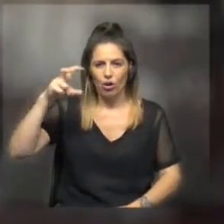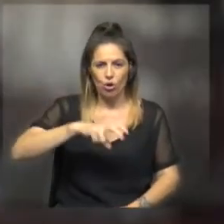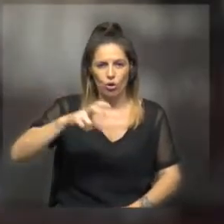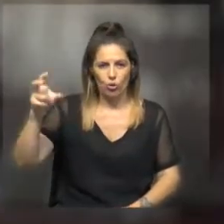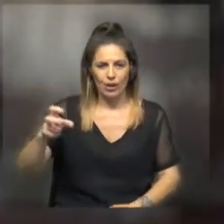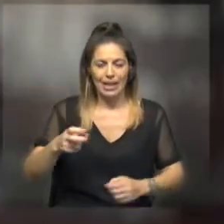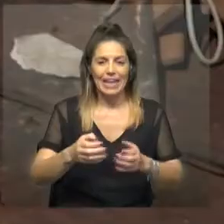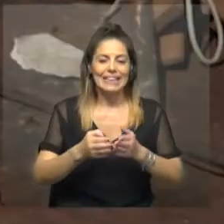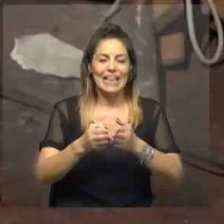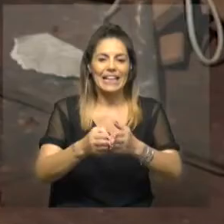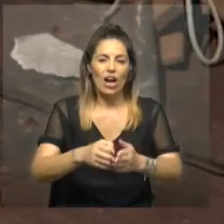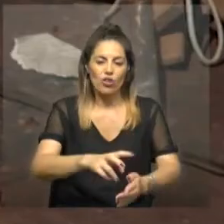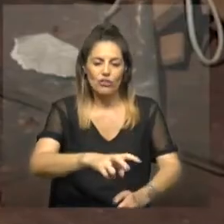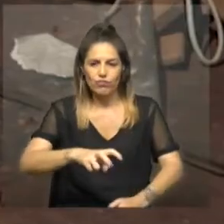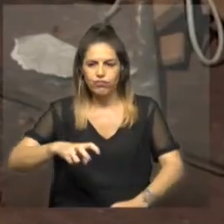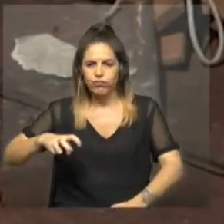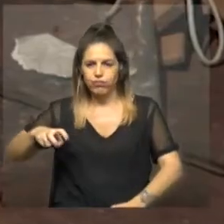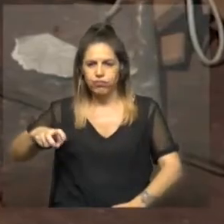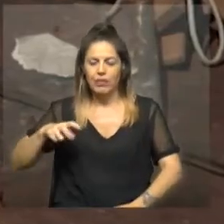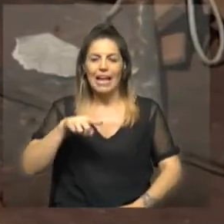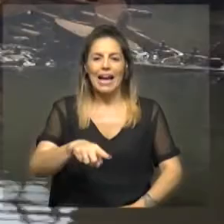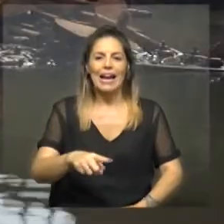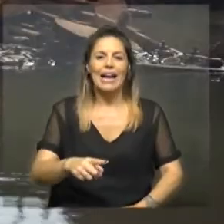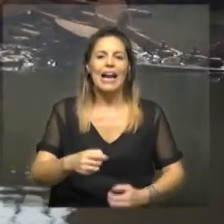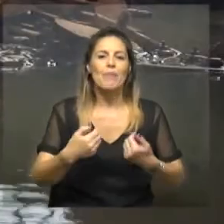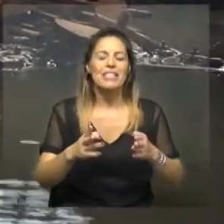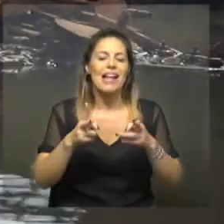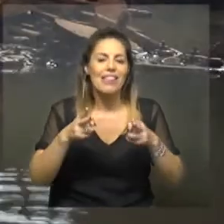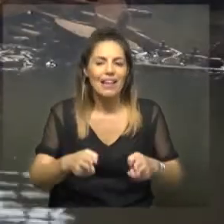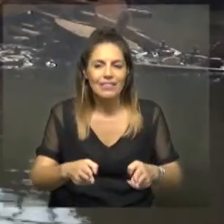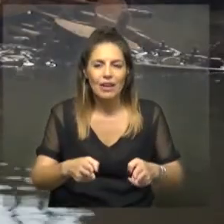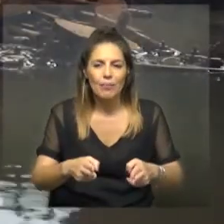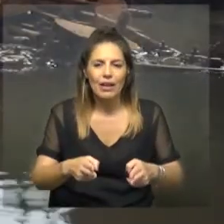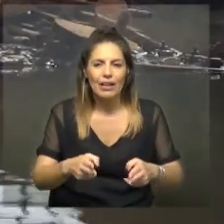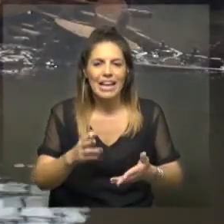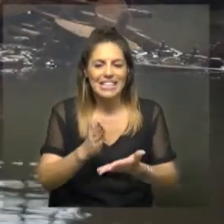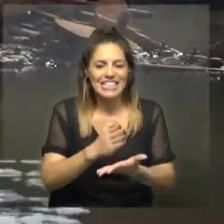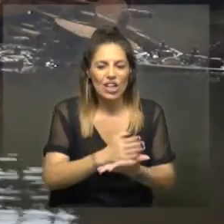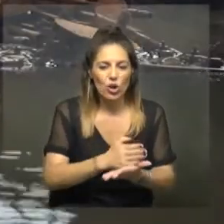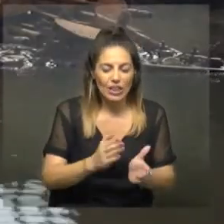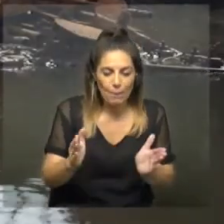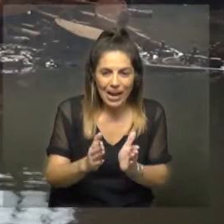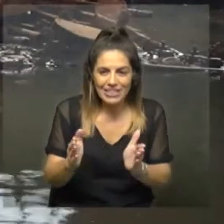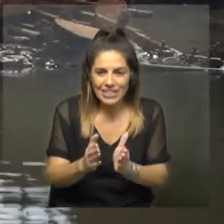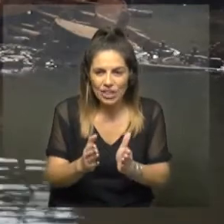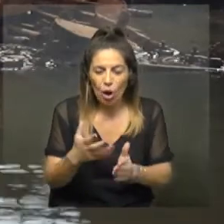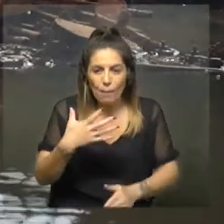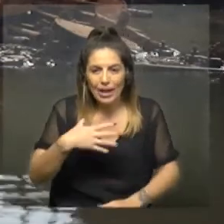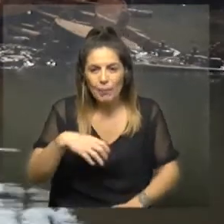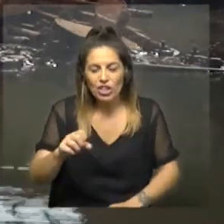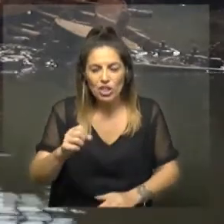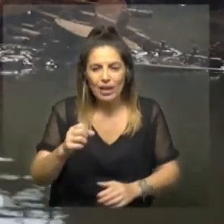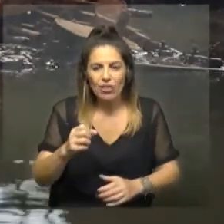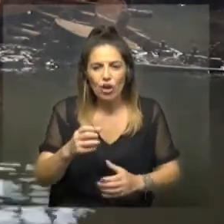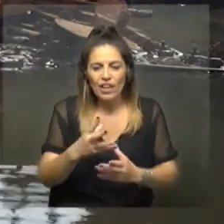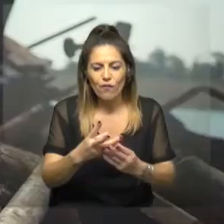por los remolcadores. Acá empieza la etapa de que se corta en pedazos más chicos para poder llevar la fundición. En